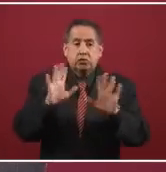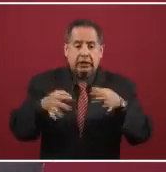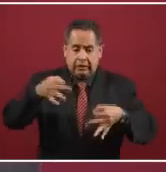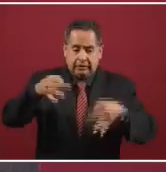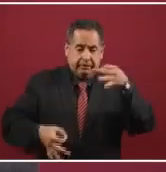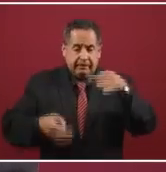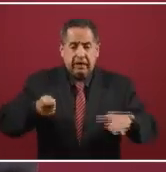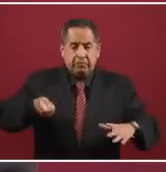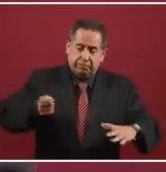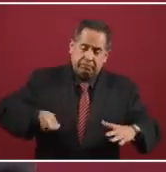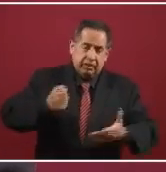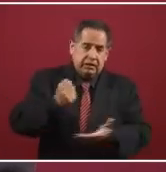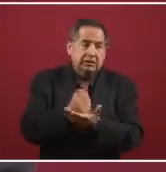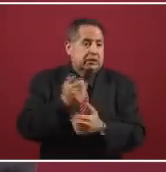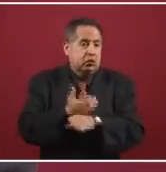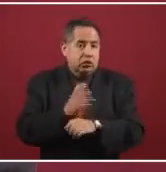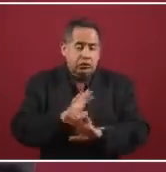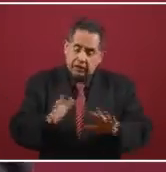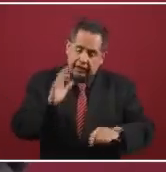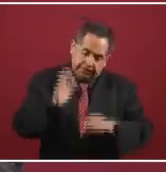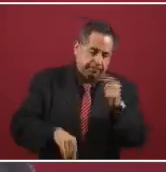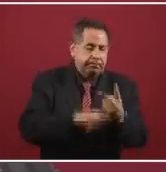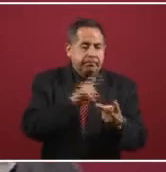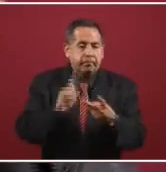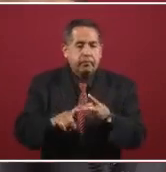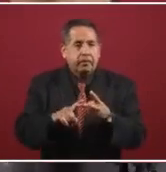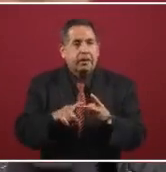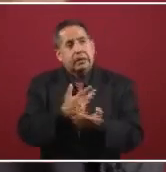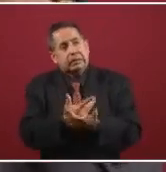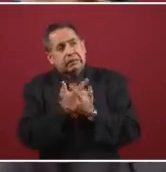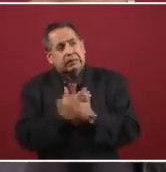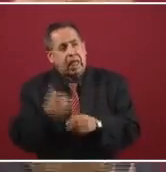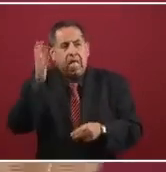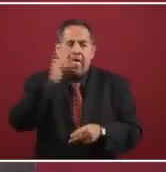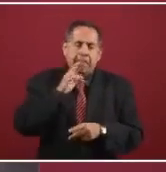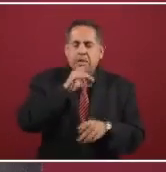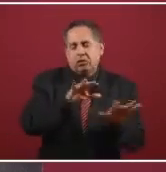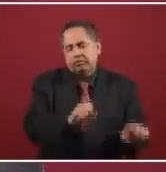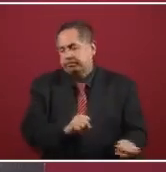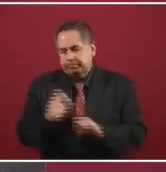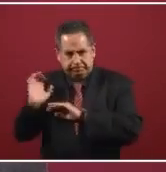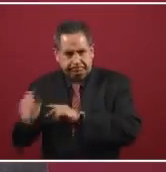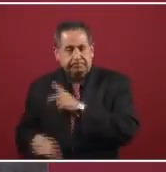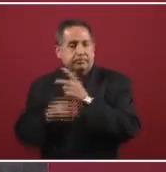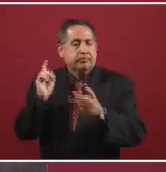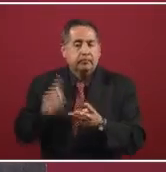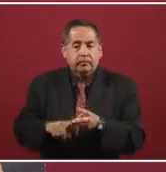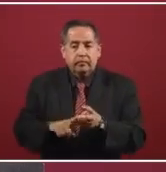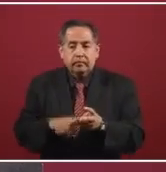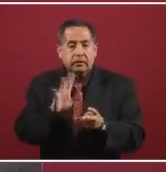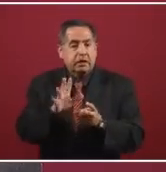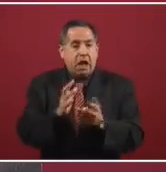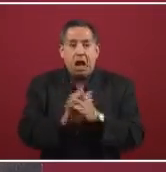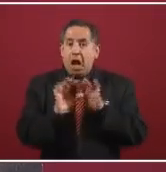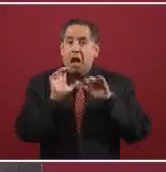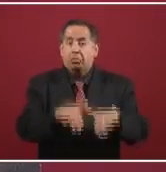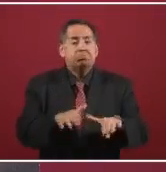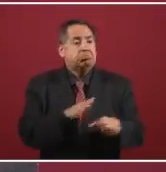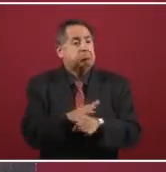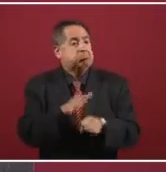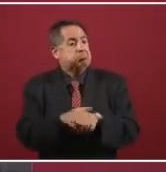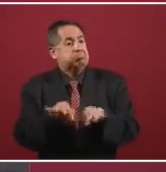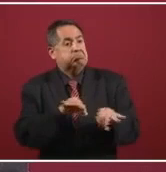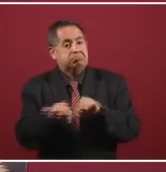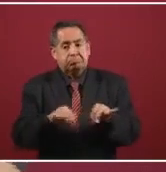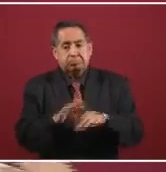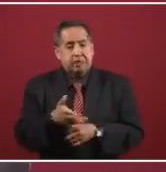Unidos, el que se regresó a su país porque no quiso esperar 6-8 meses, el que ya tiene trabajo